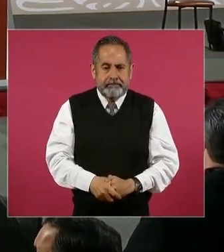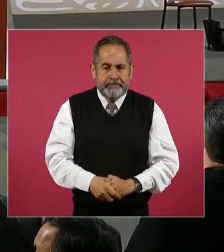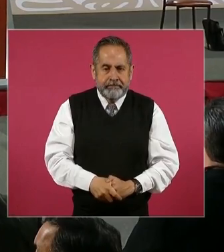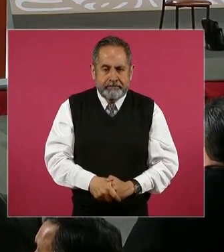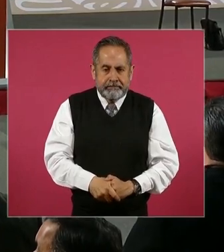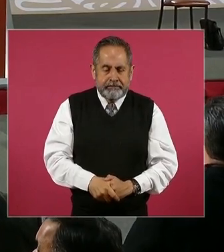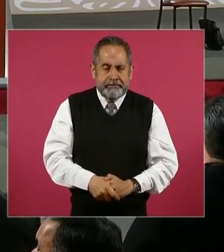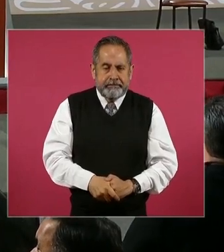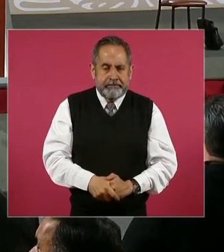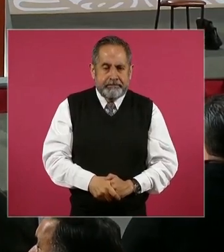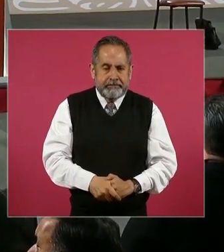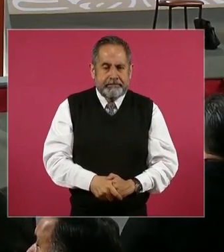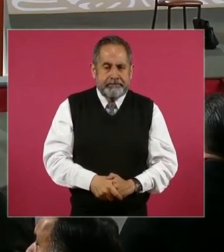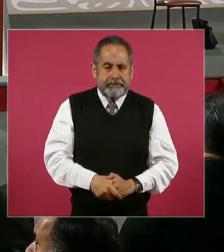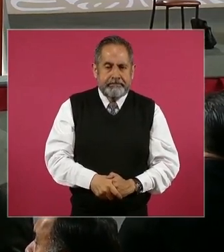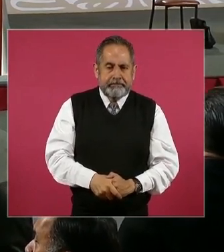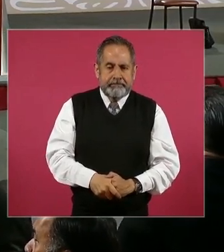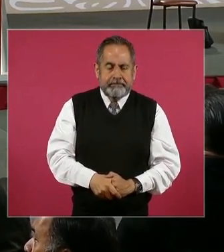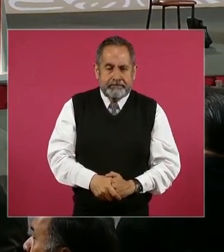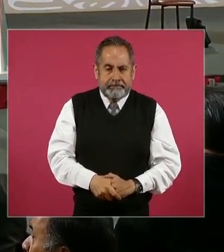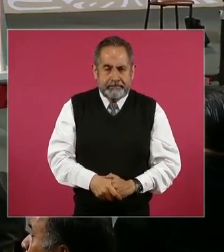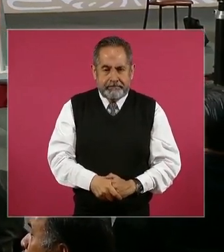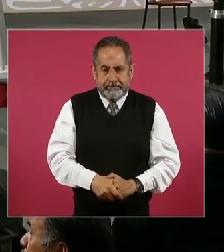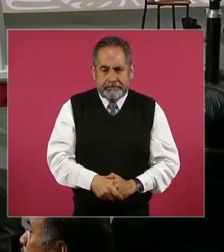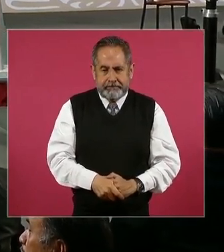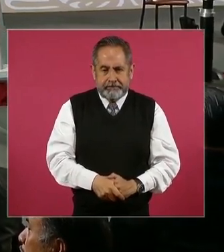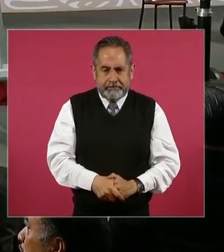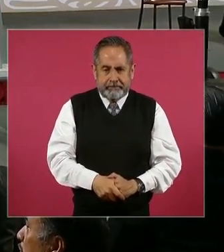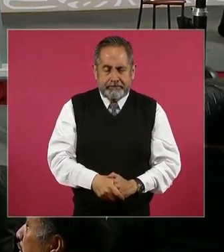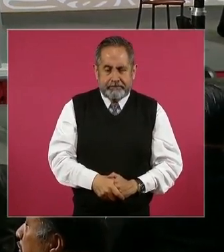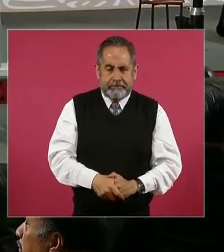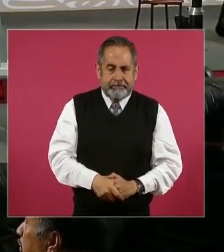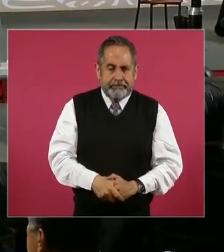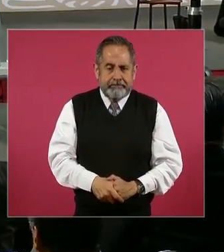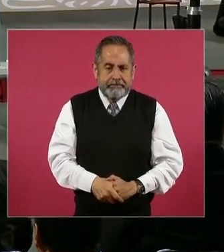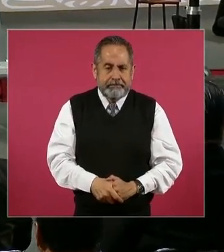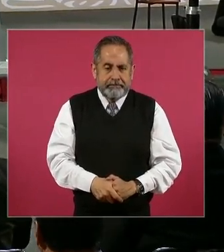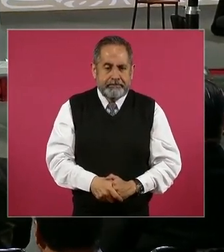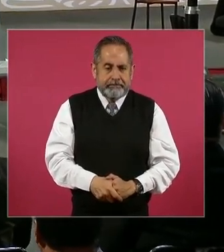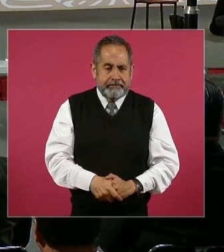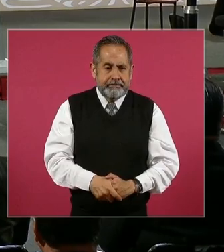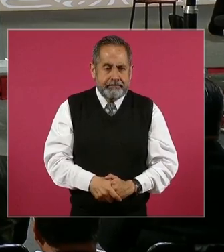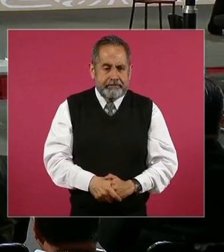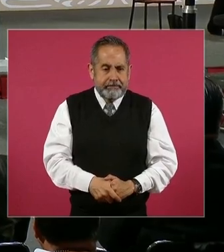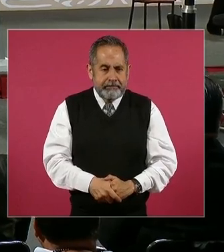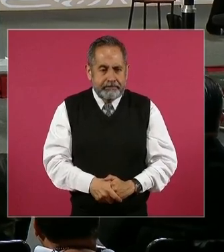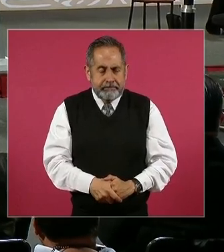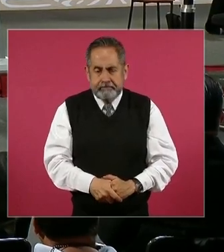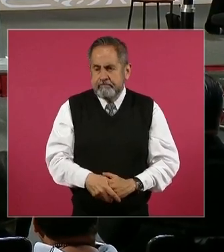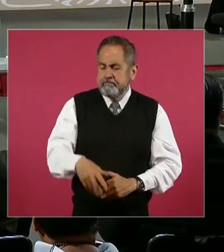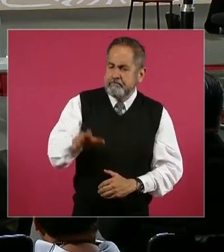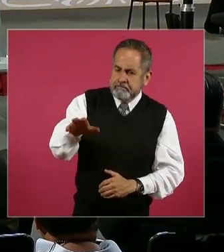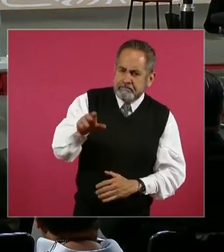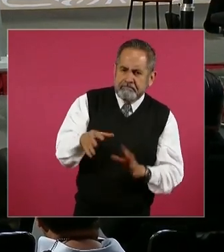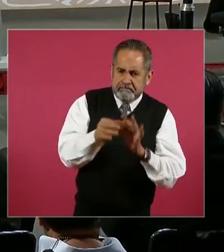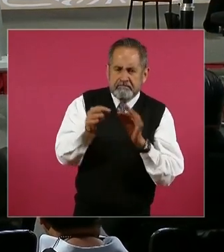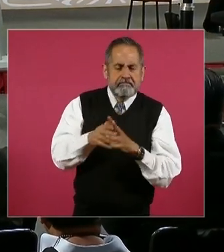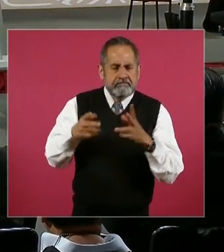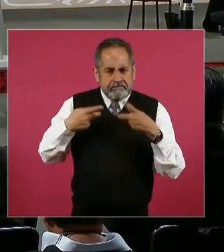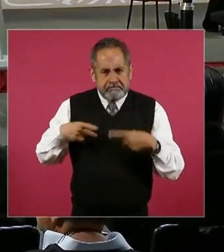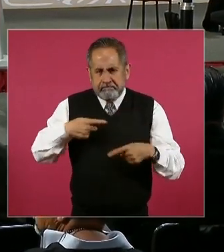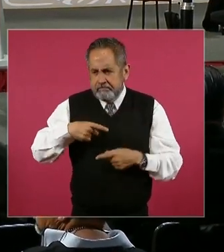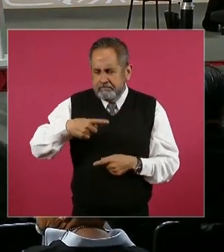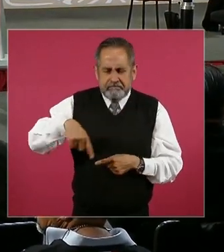mexicanos contra la corrupción Ya vimos este también personas físicas y mexicanos que son muy